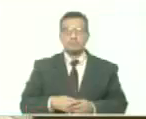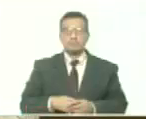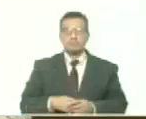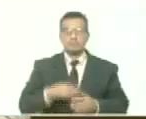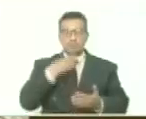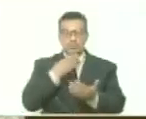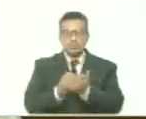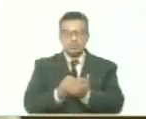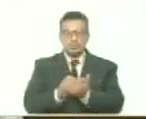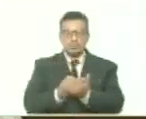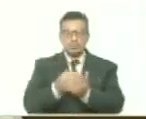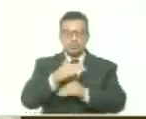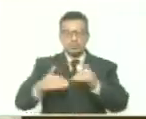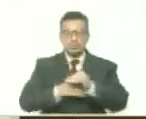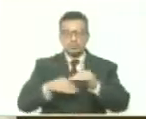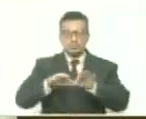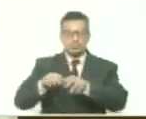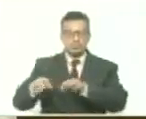Gracias, subsecretaria.